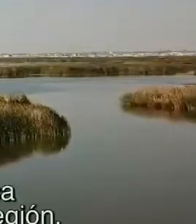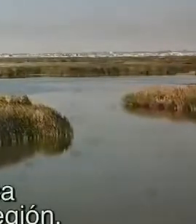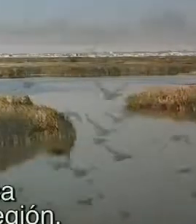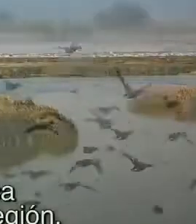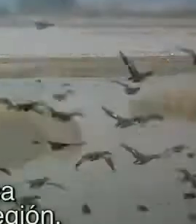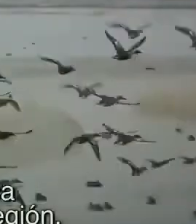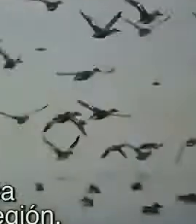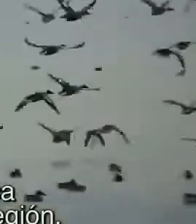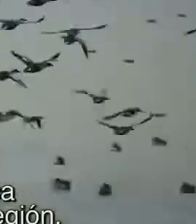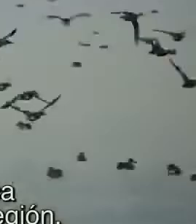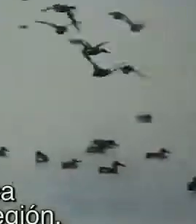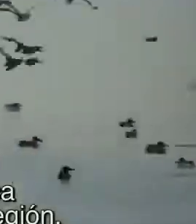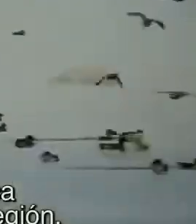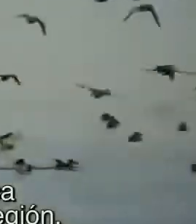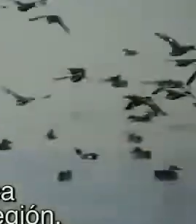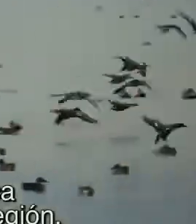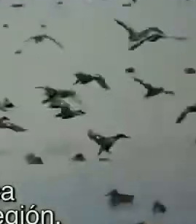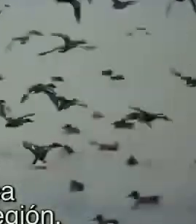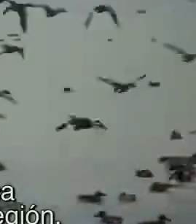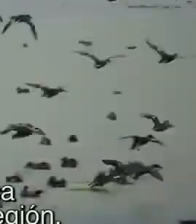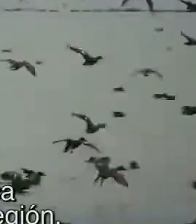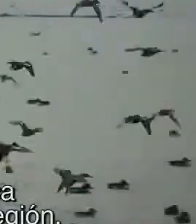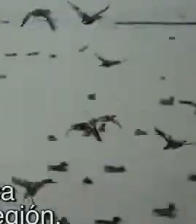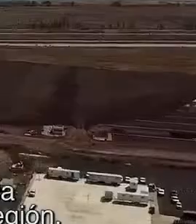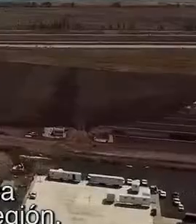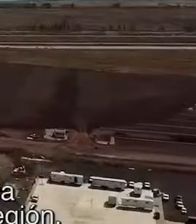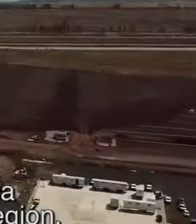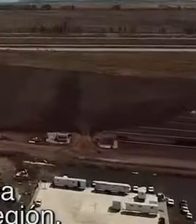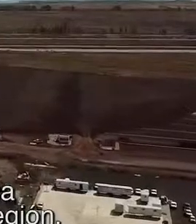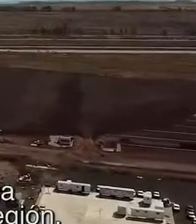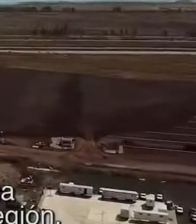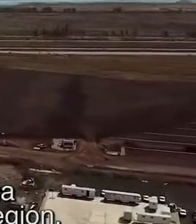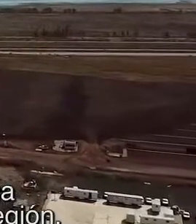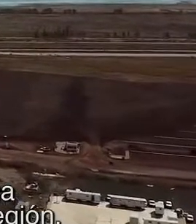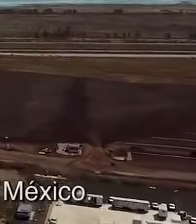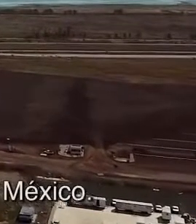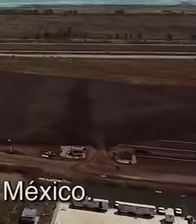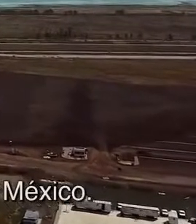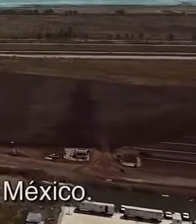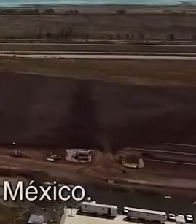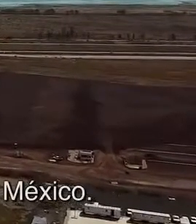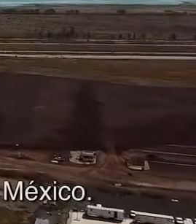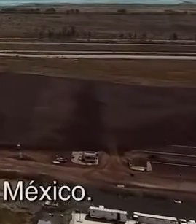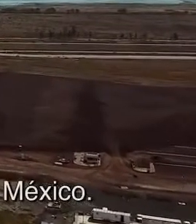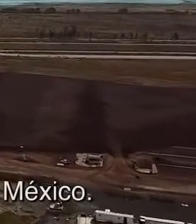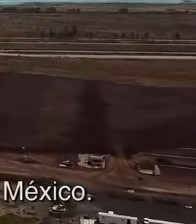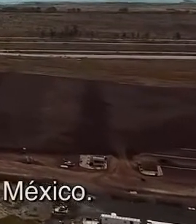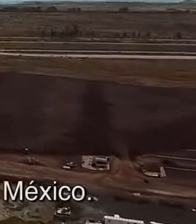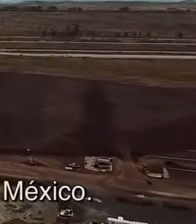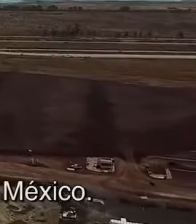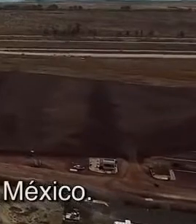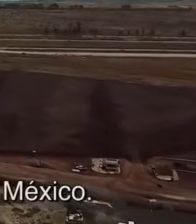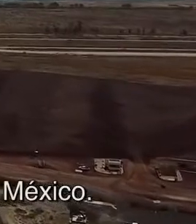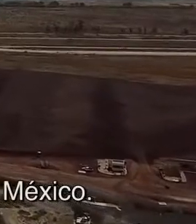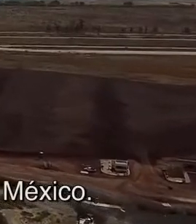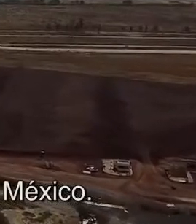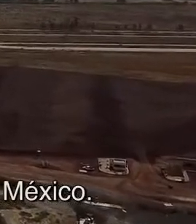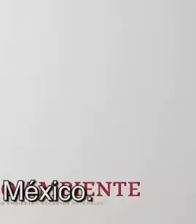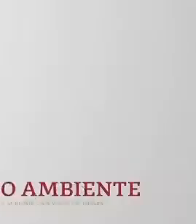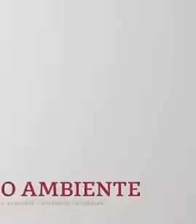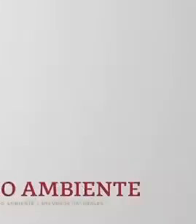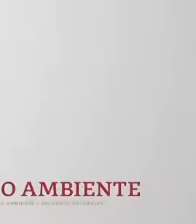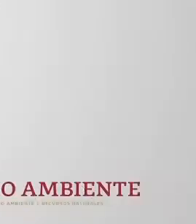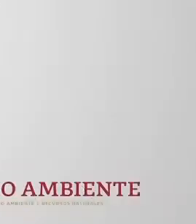Juntos, restauraremos esta zona ecológica y fortaleceremos el manejo hidráulico en la región en beneficio de las y los habitantes del Valle de